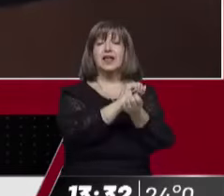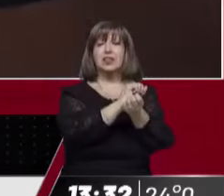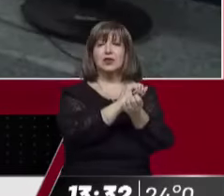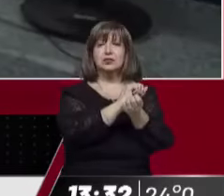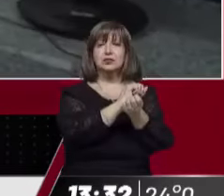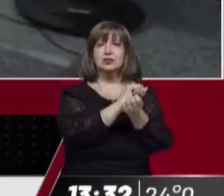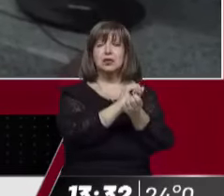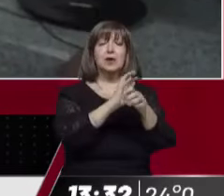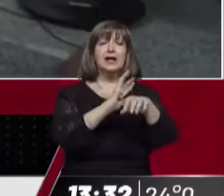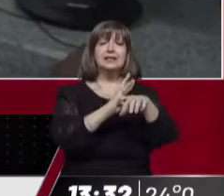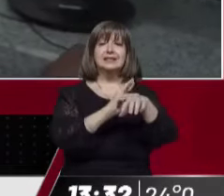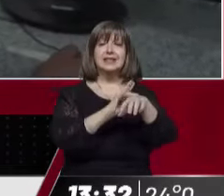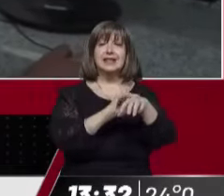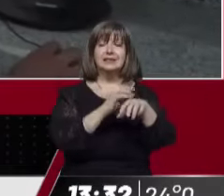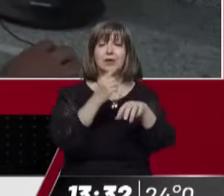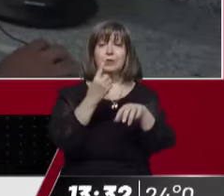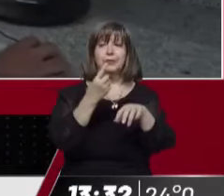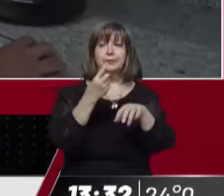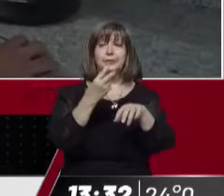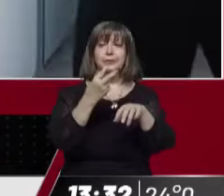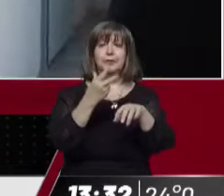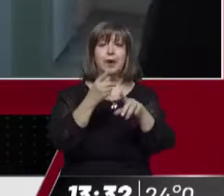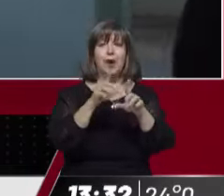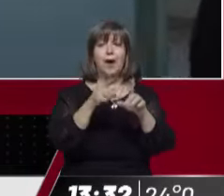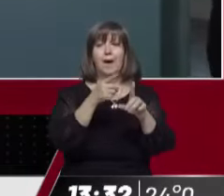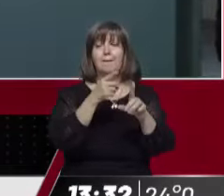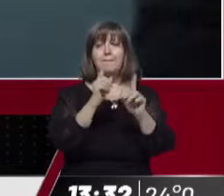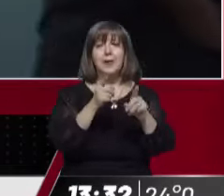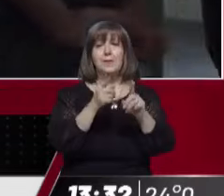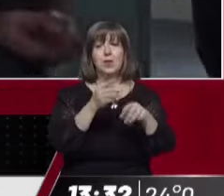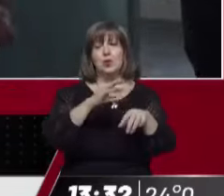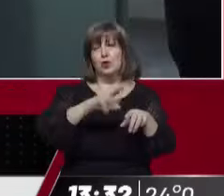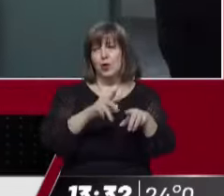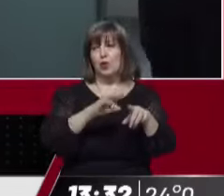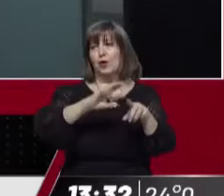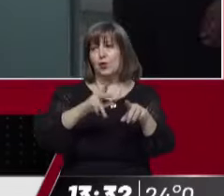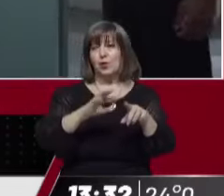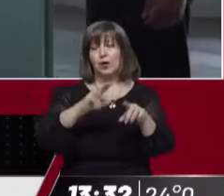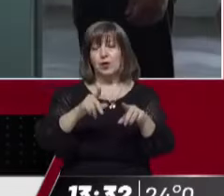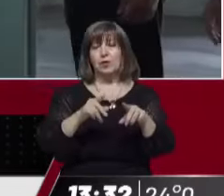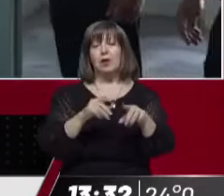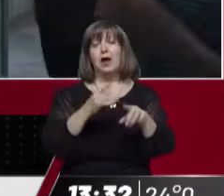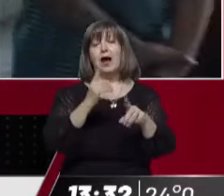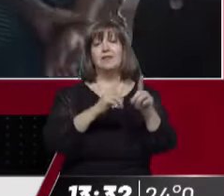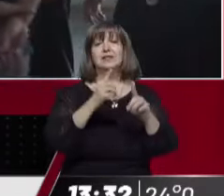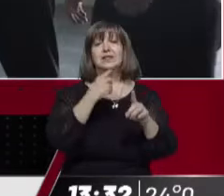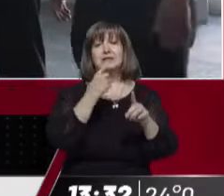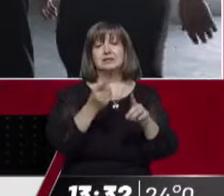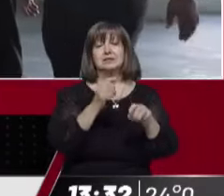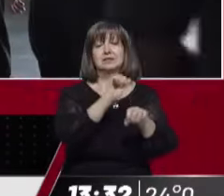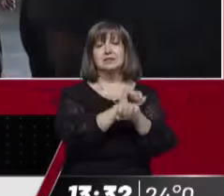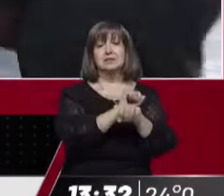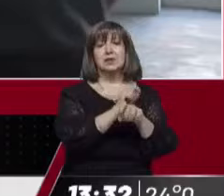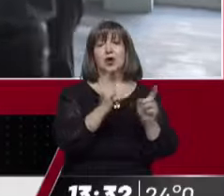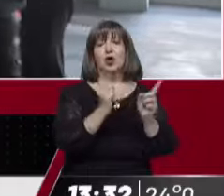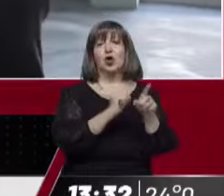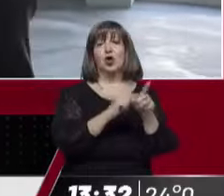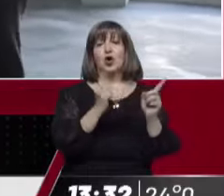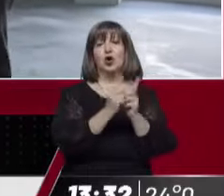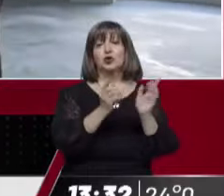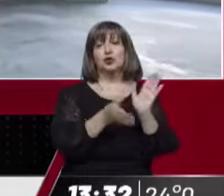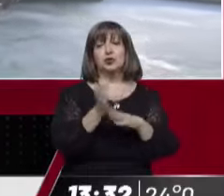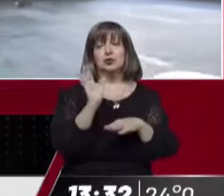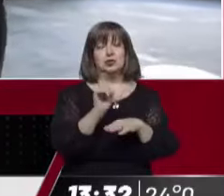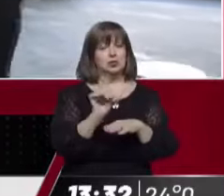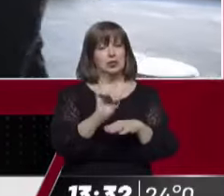han tenido antecedentes relativos a hechos parecidos, ¿no? Ministra, ¿nos puede ampliar detalles sobre la instalación de inhibidores de señal, por favor? Bueno,